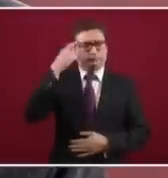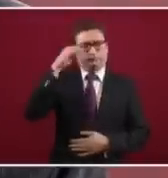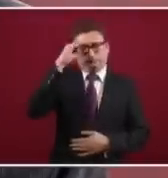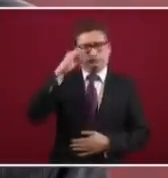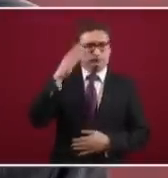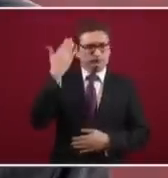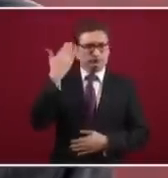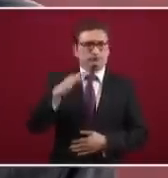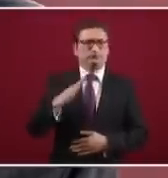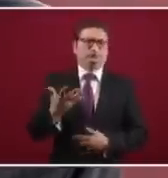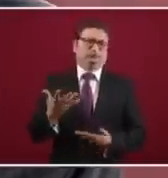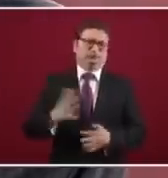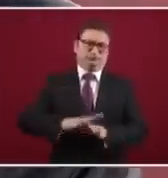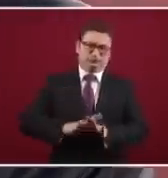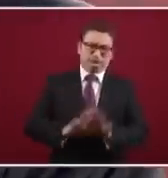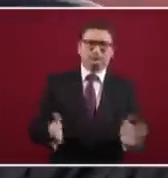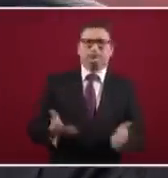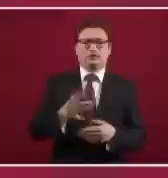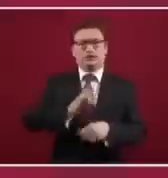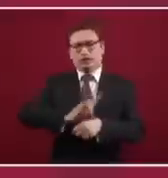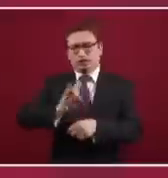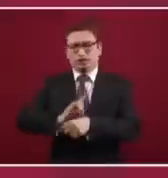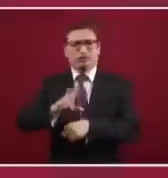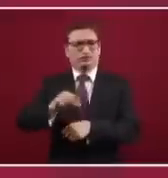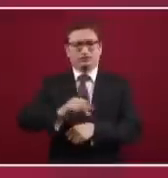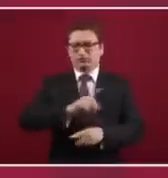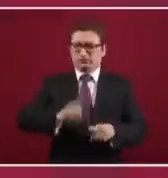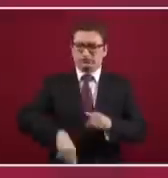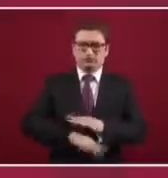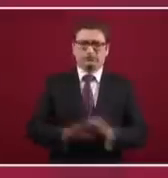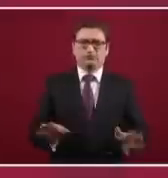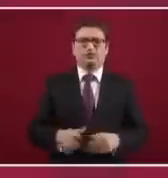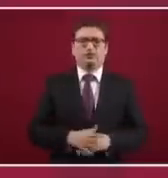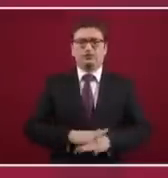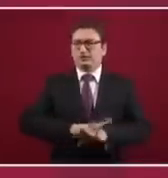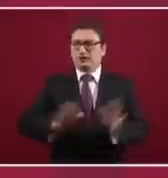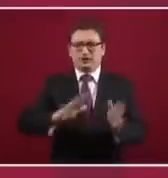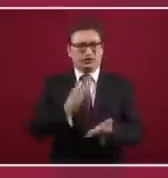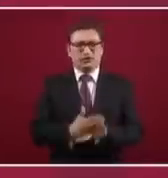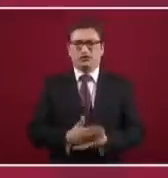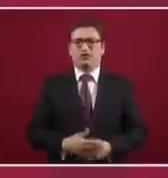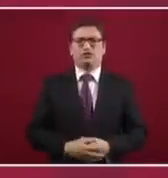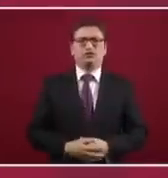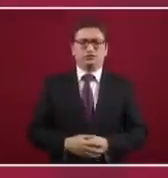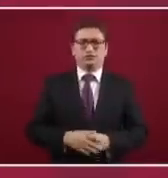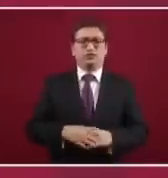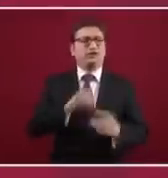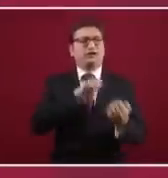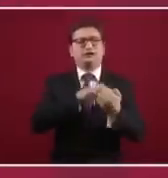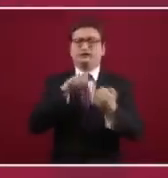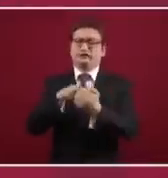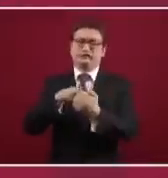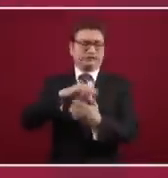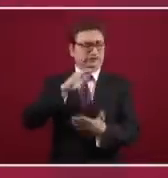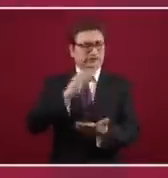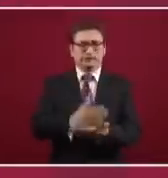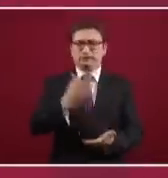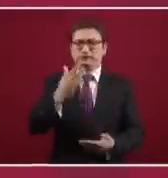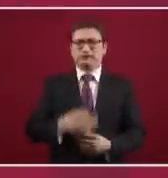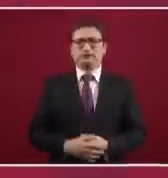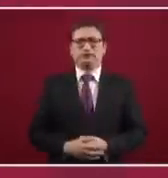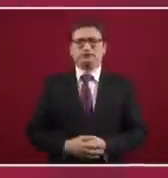basta de simular, ya basta de engañar.